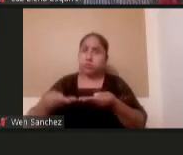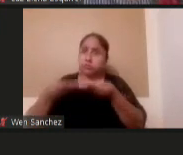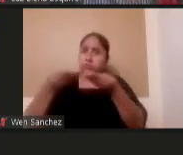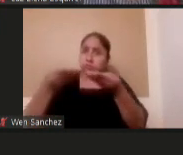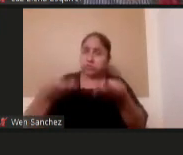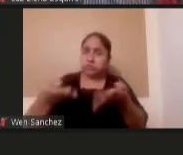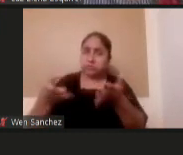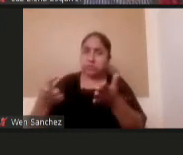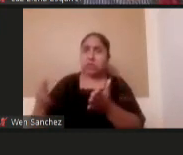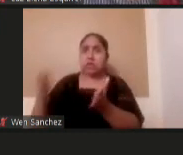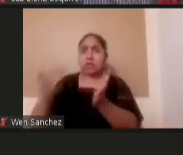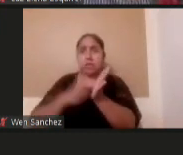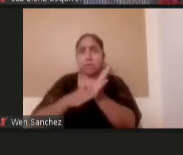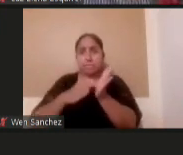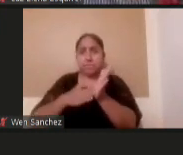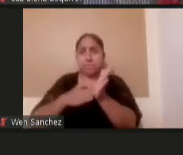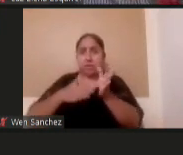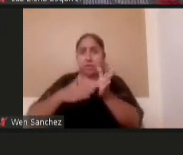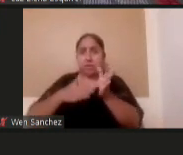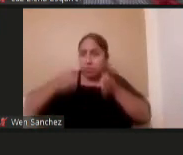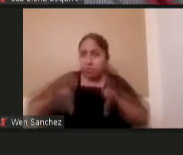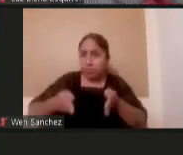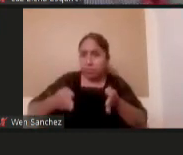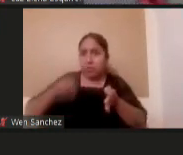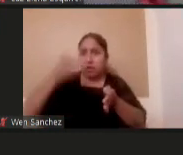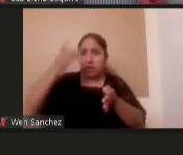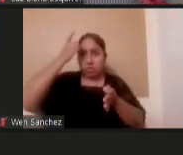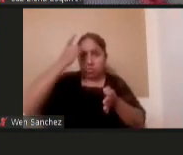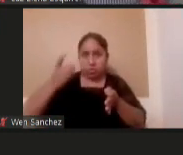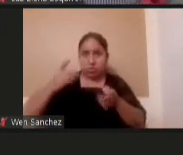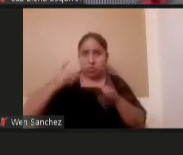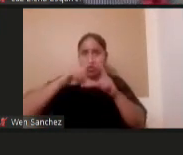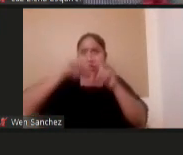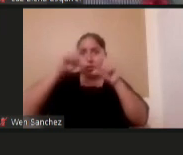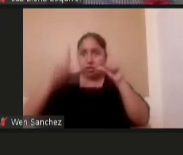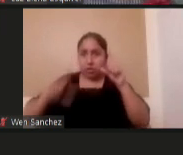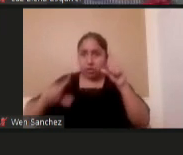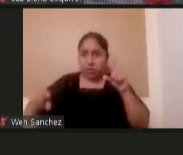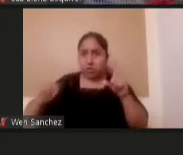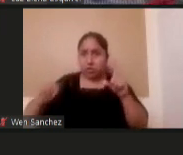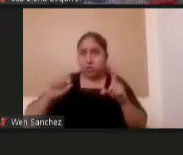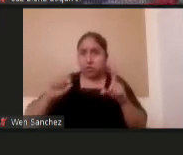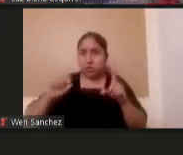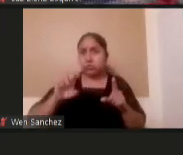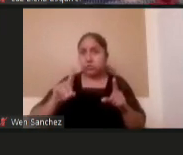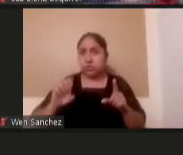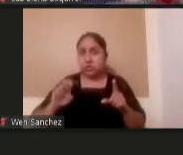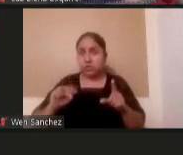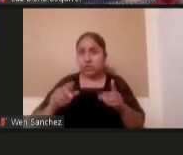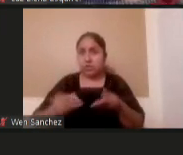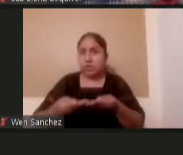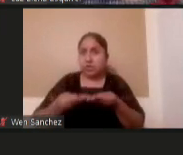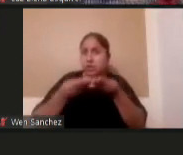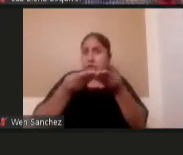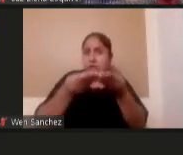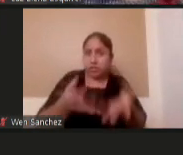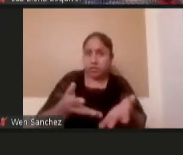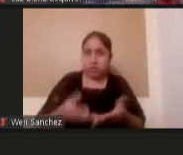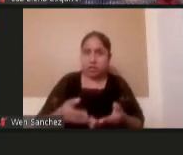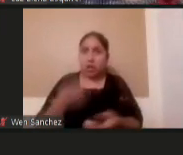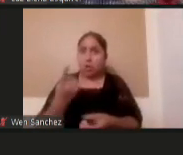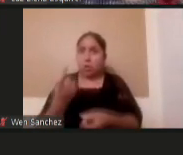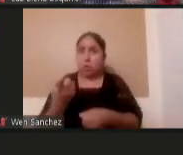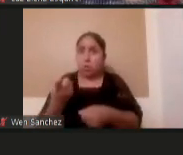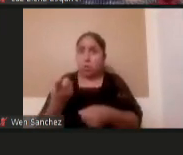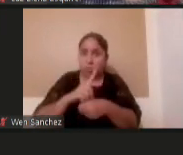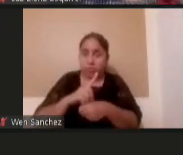al promovente dentro de un plazo máximo de 6 meses contados a partir del día siguiente en que surta efecto la notificación del